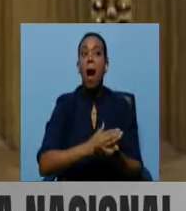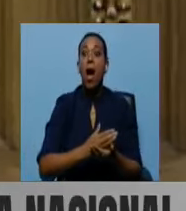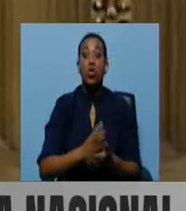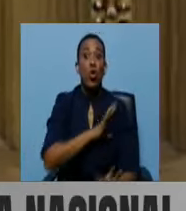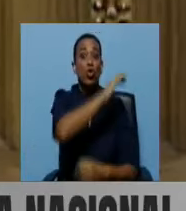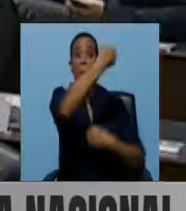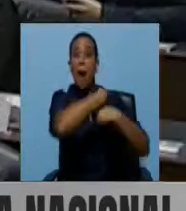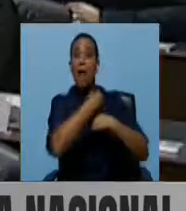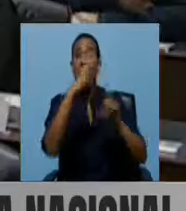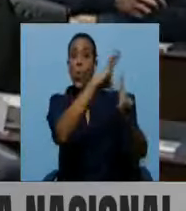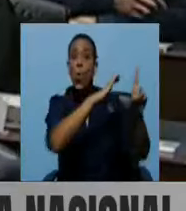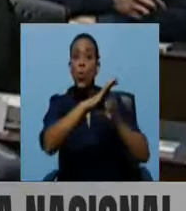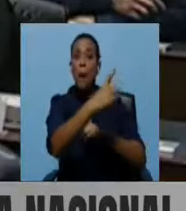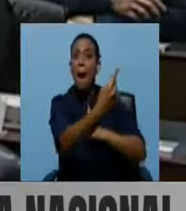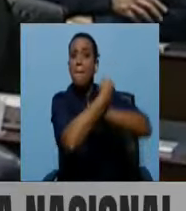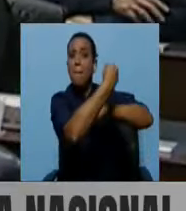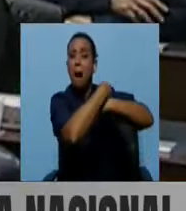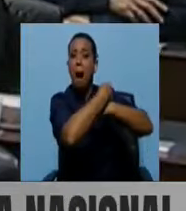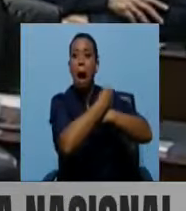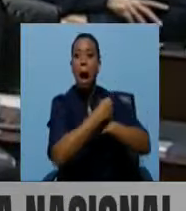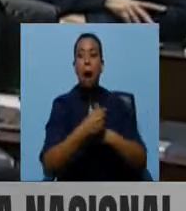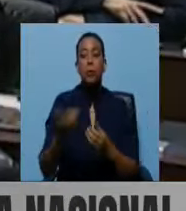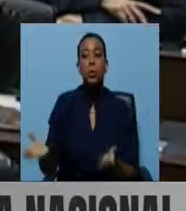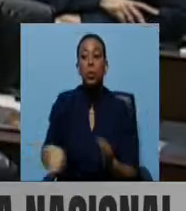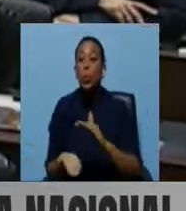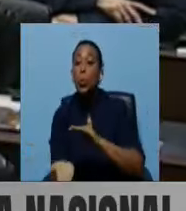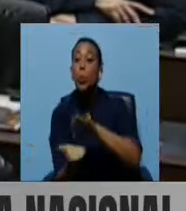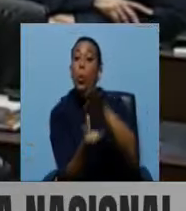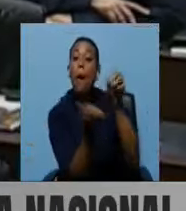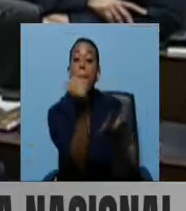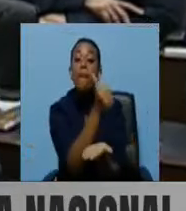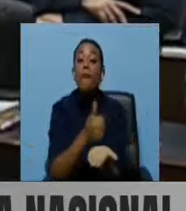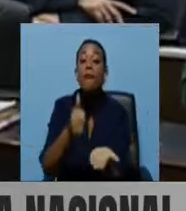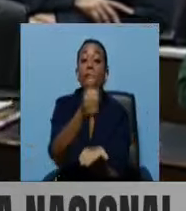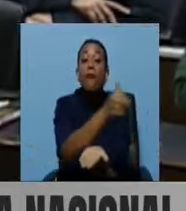invaden culturalmente. Y ahí armamos una decoración